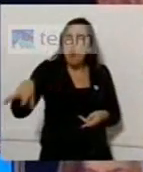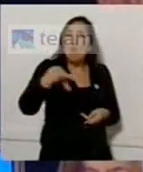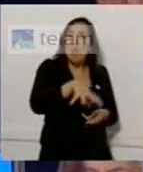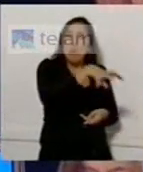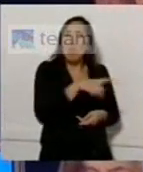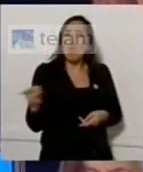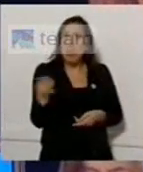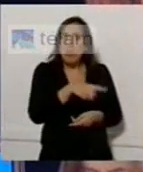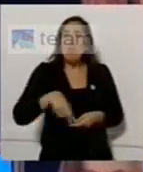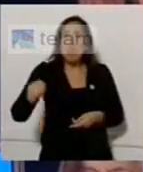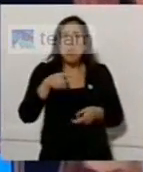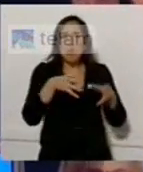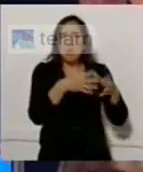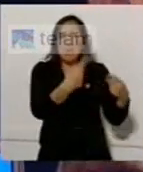década